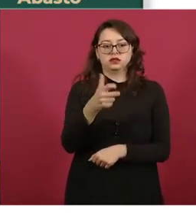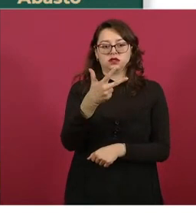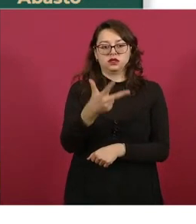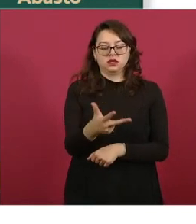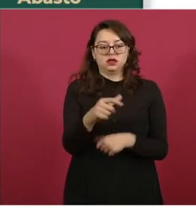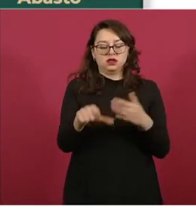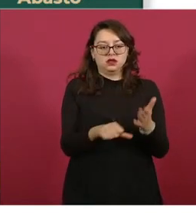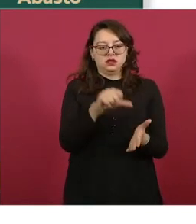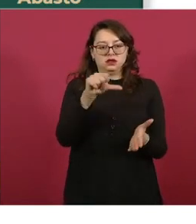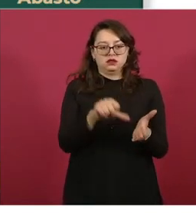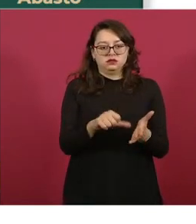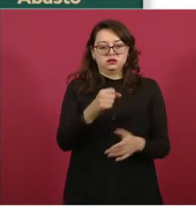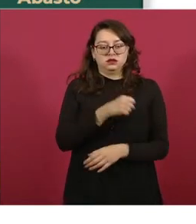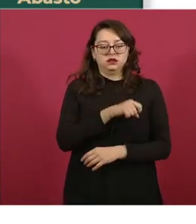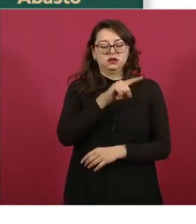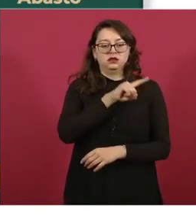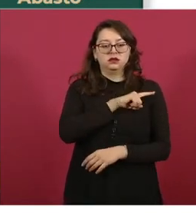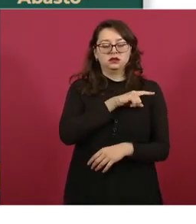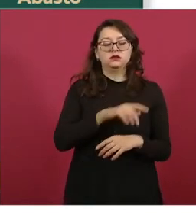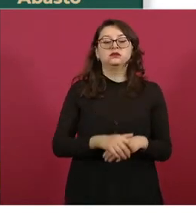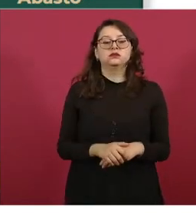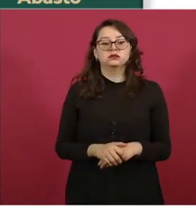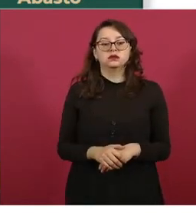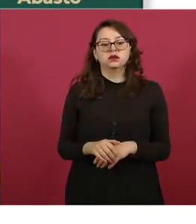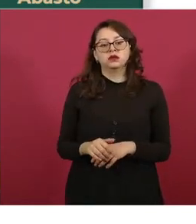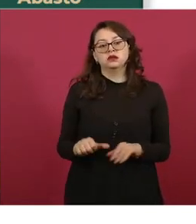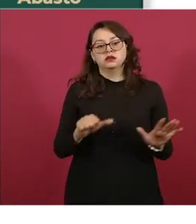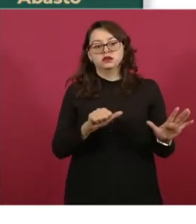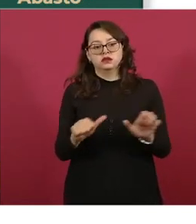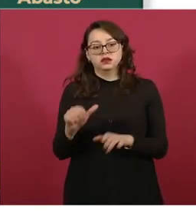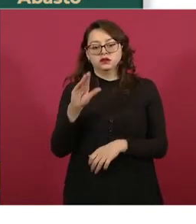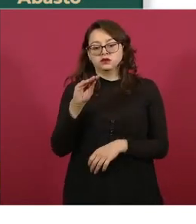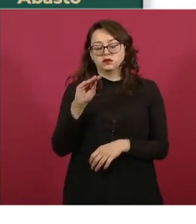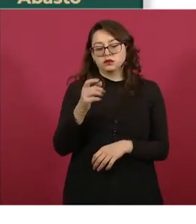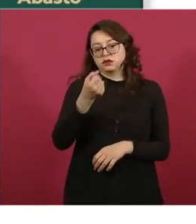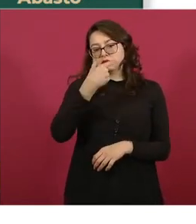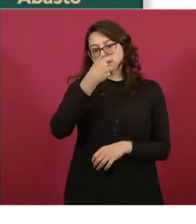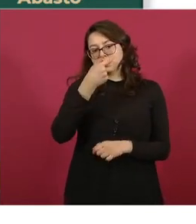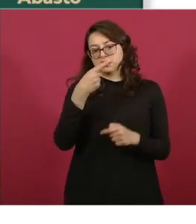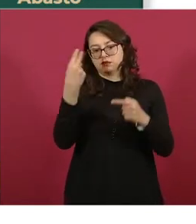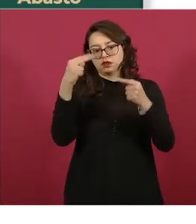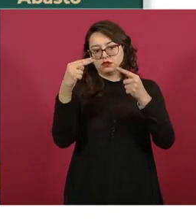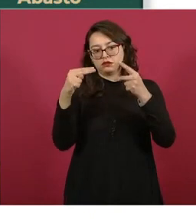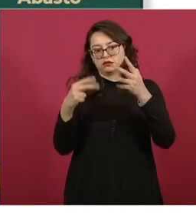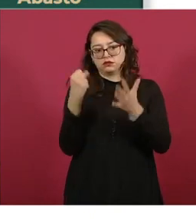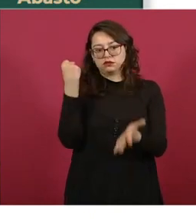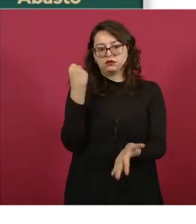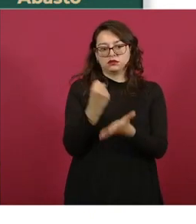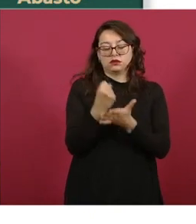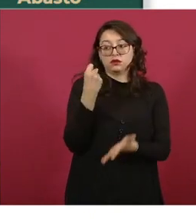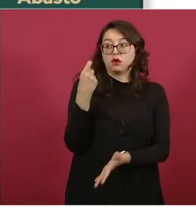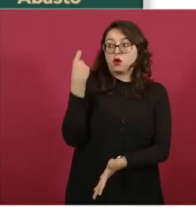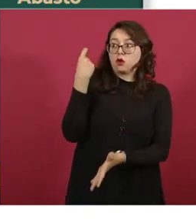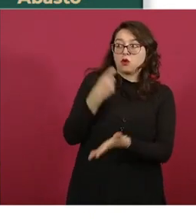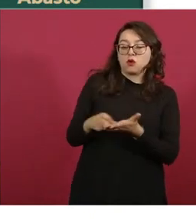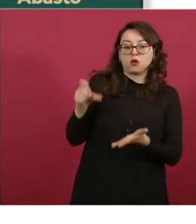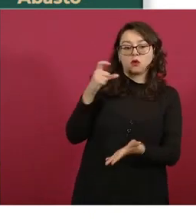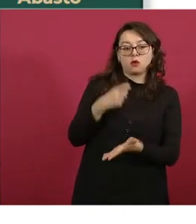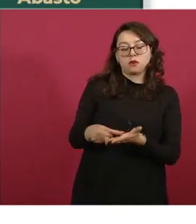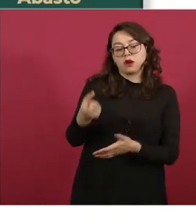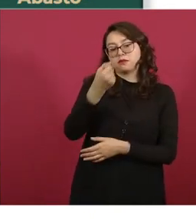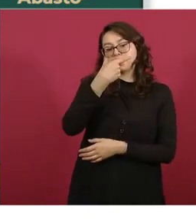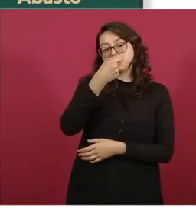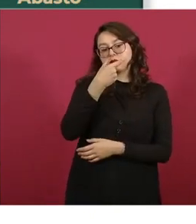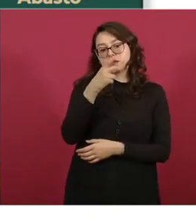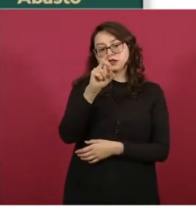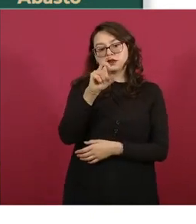los 722 centros de salud. Tiene 690 claves autorizadas. Se han adquirido 33 millones de